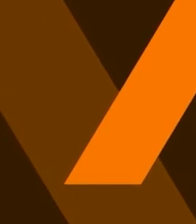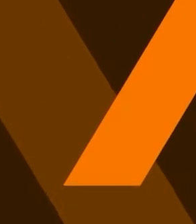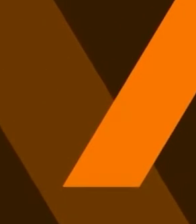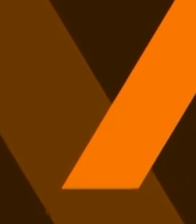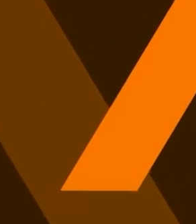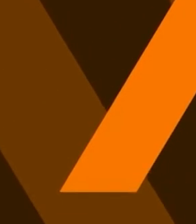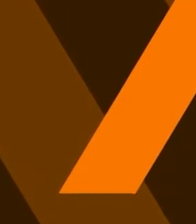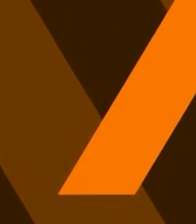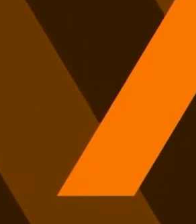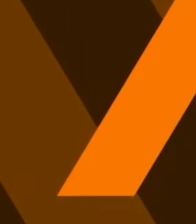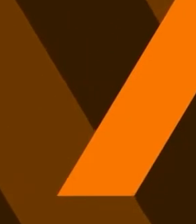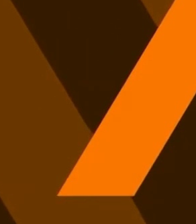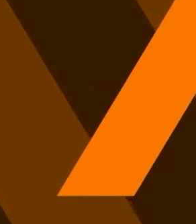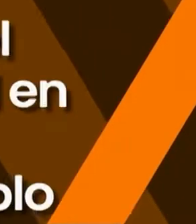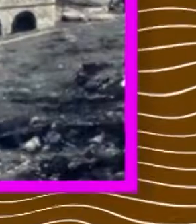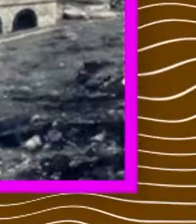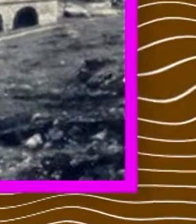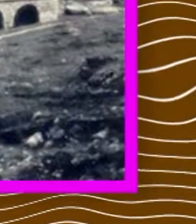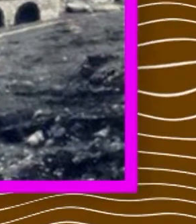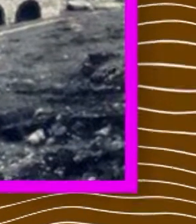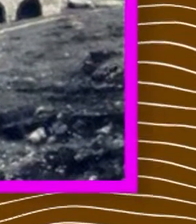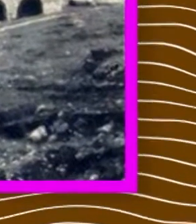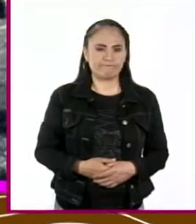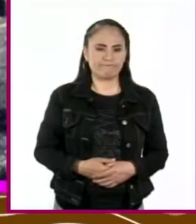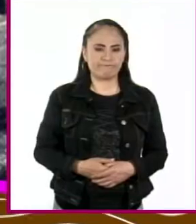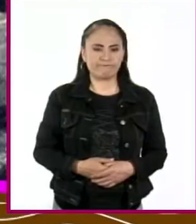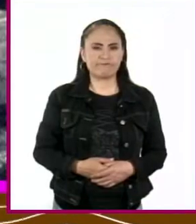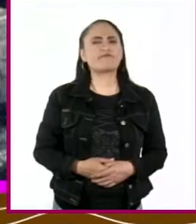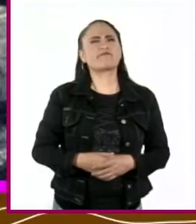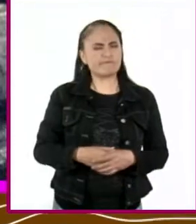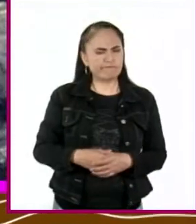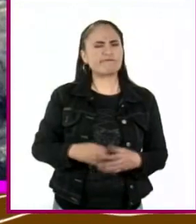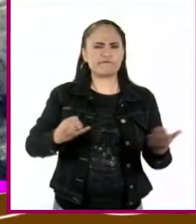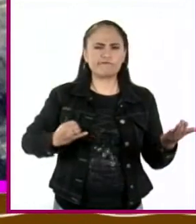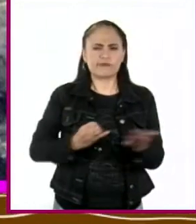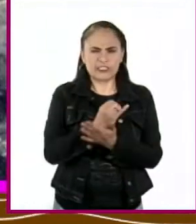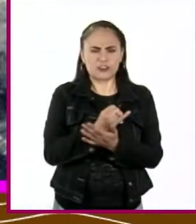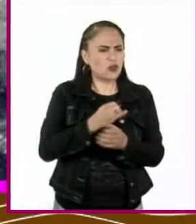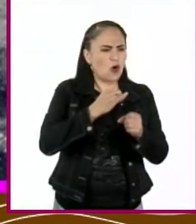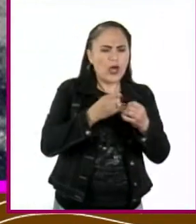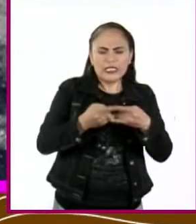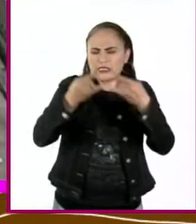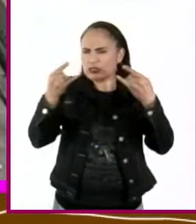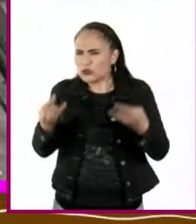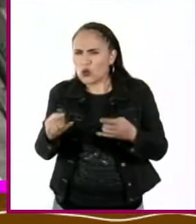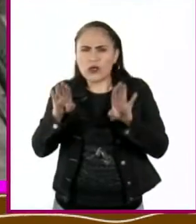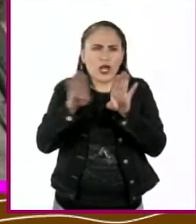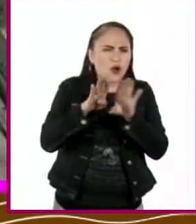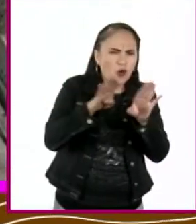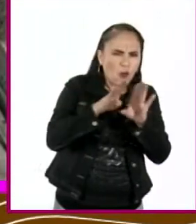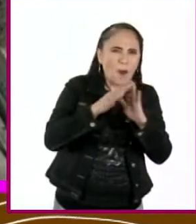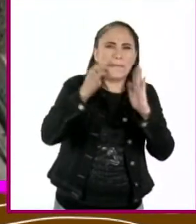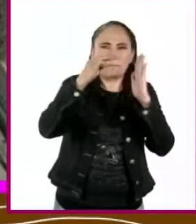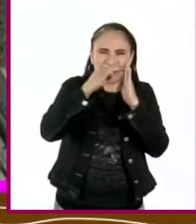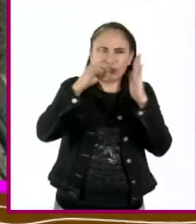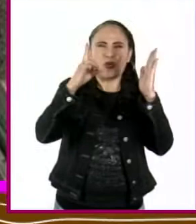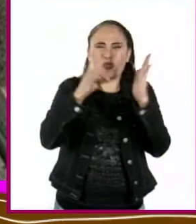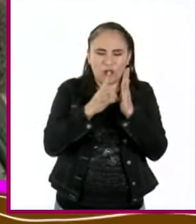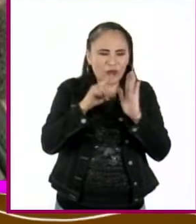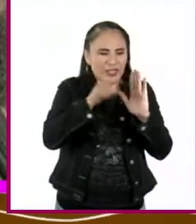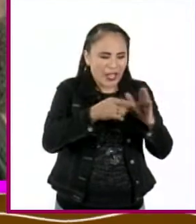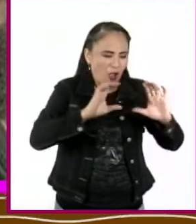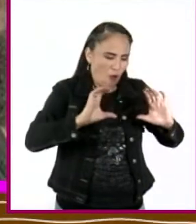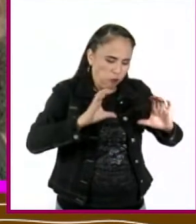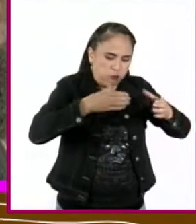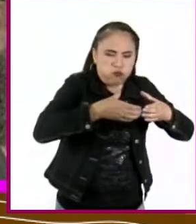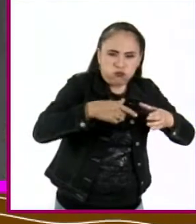padres y antepasados. Planeó hacer la historia de acuerdo con los métodos científicos de ese pequeño conglomerado